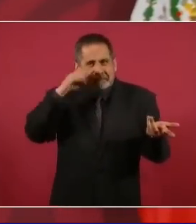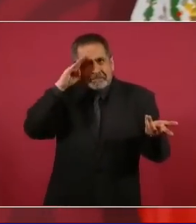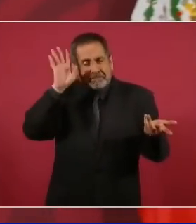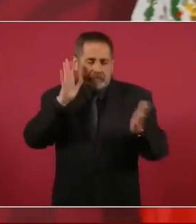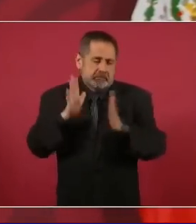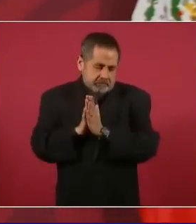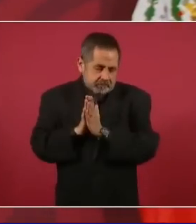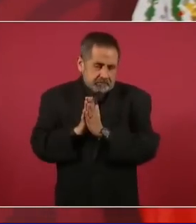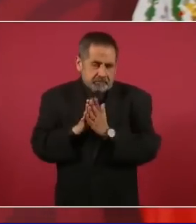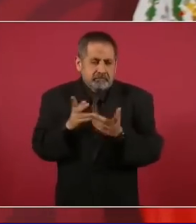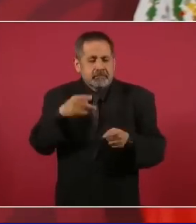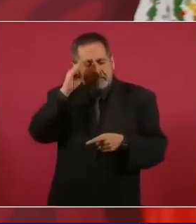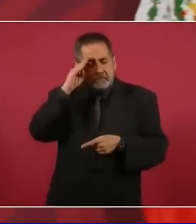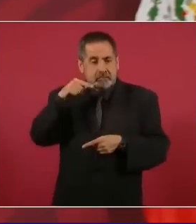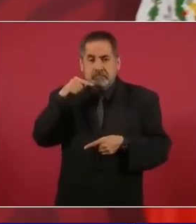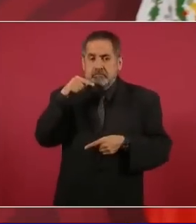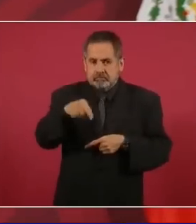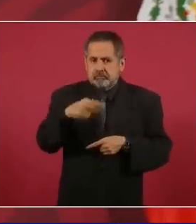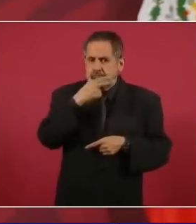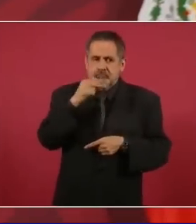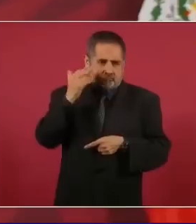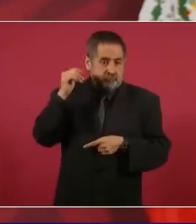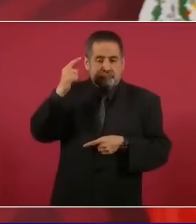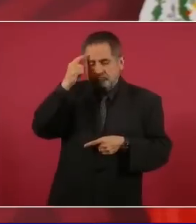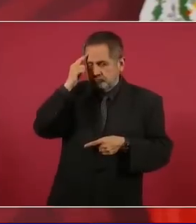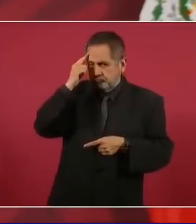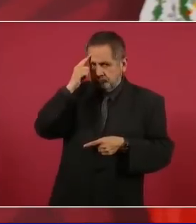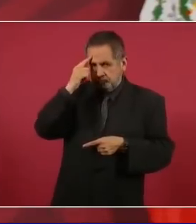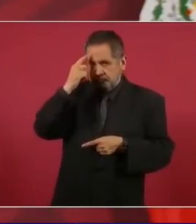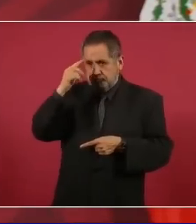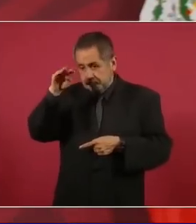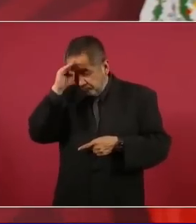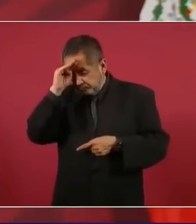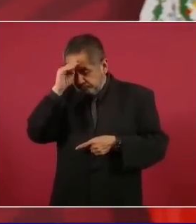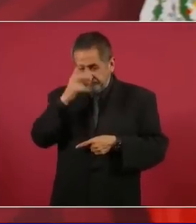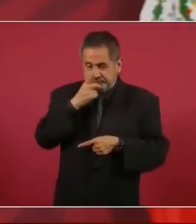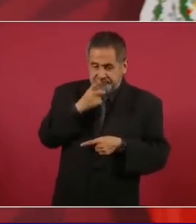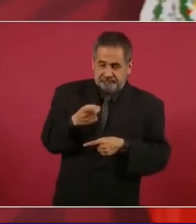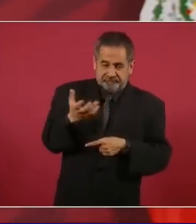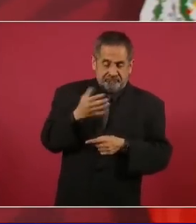que era un hombre consecuente,